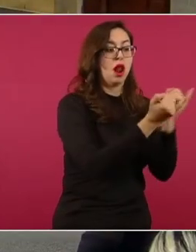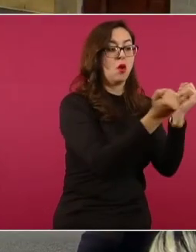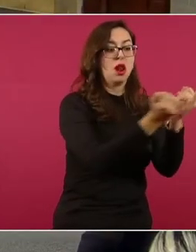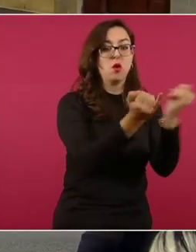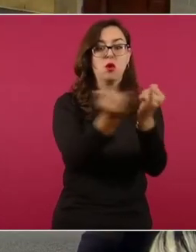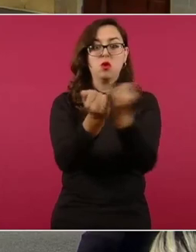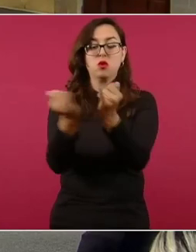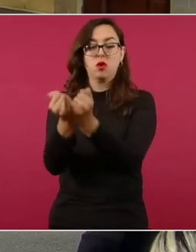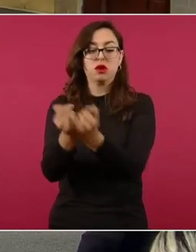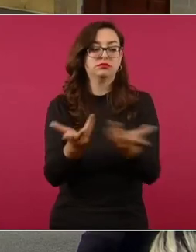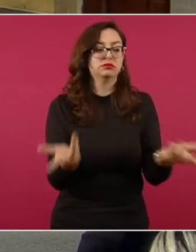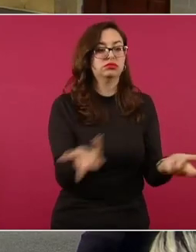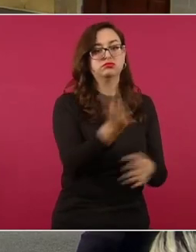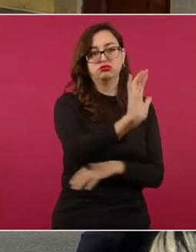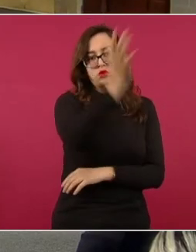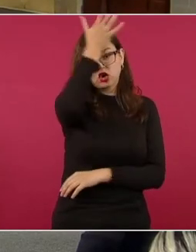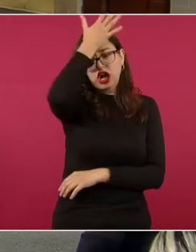como borregos.